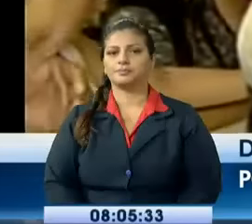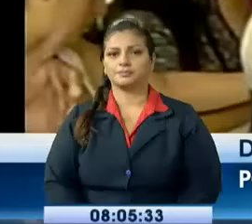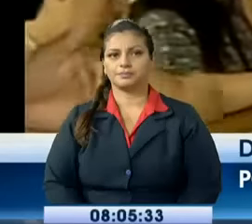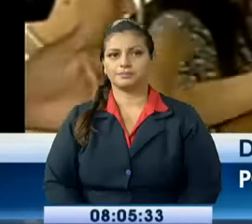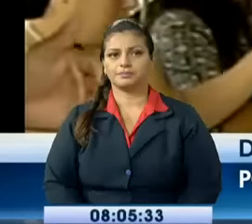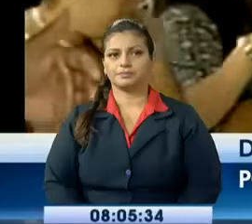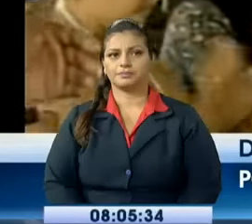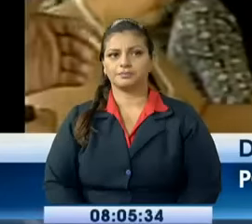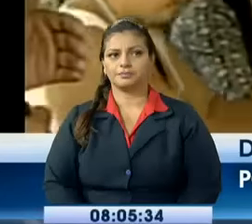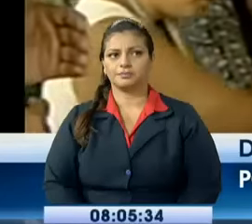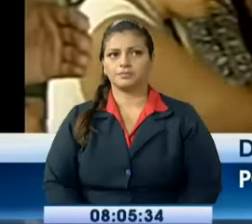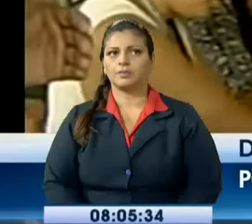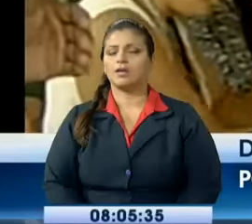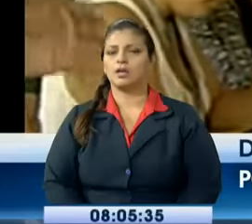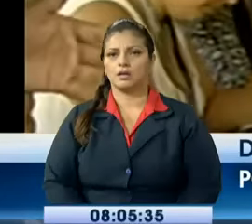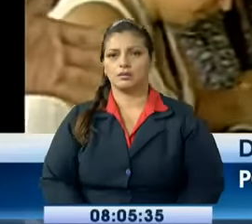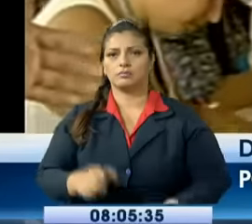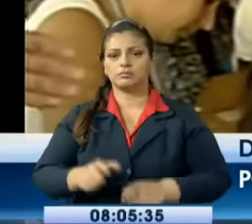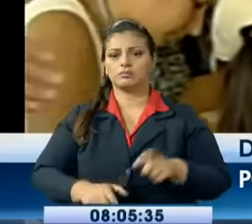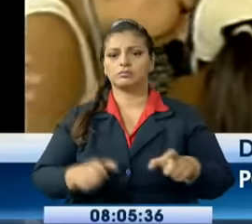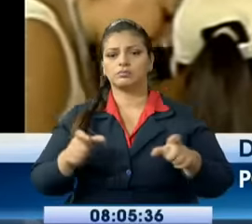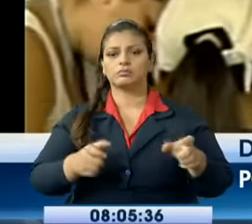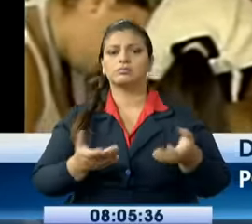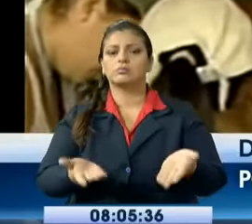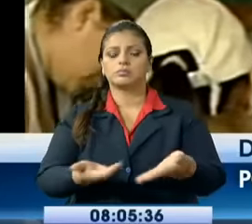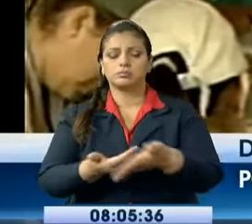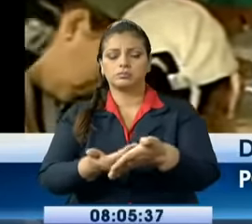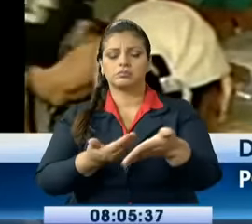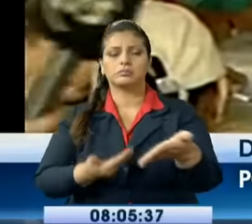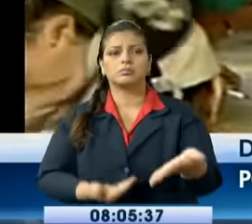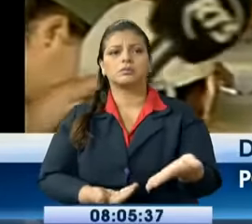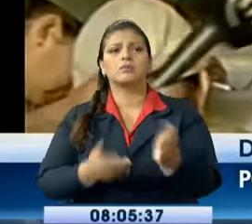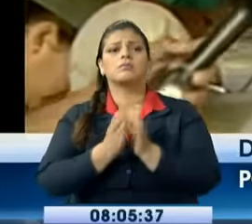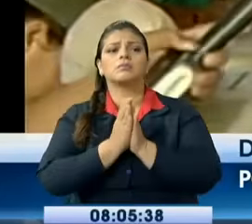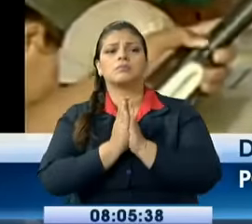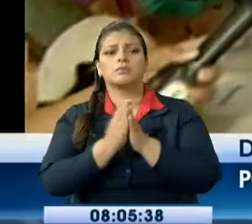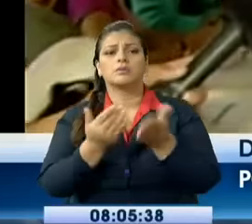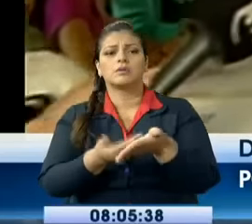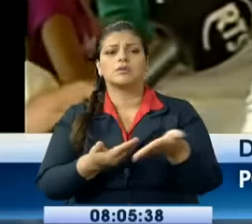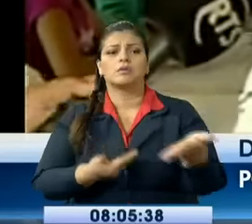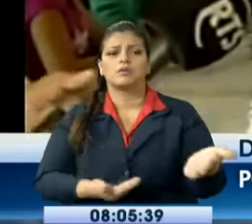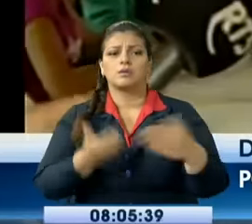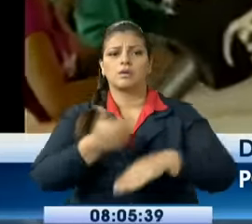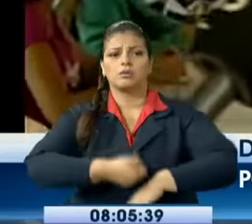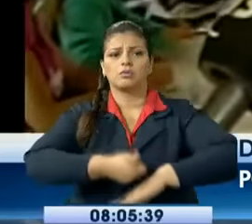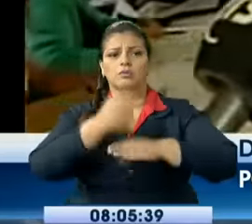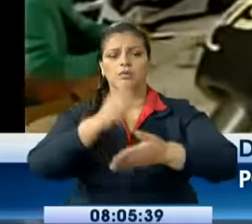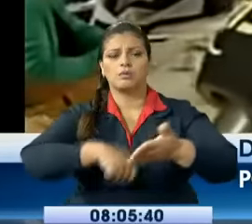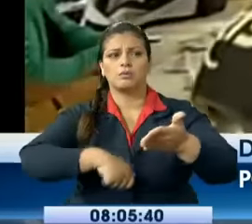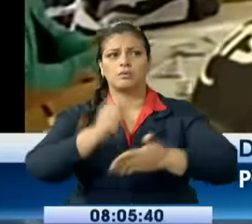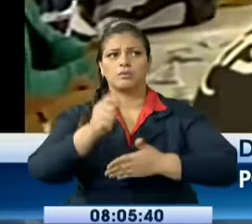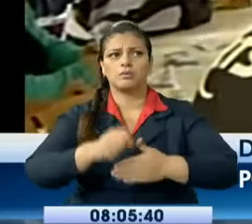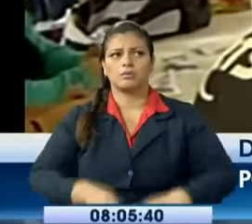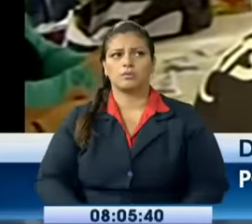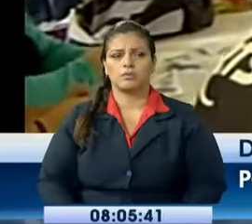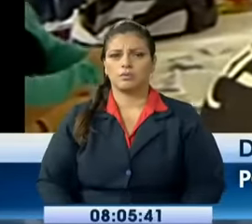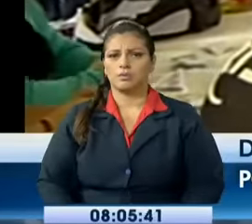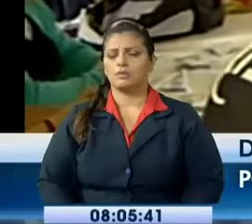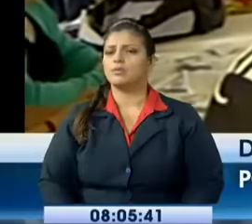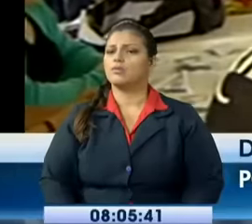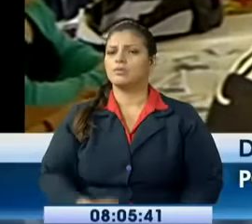están tratando de adquirir este salvoconducto. Mi estimada amiga, ¿usted es comerciante? No, yo no, nosotros éramos